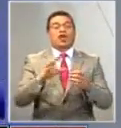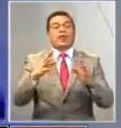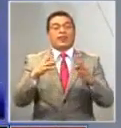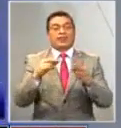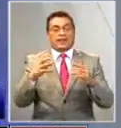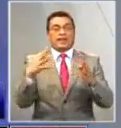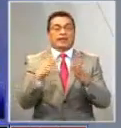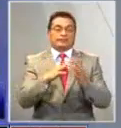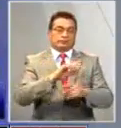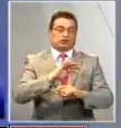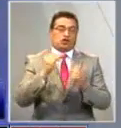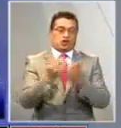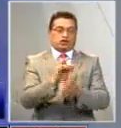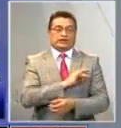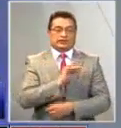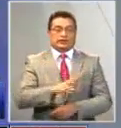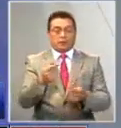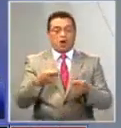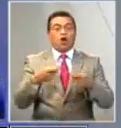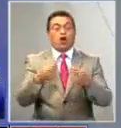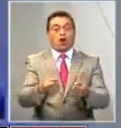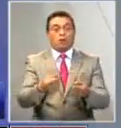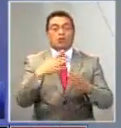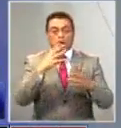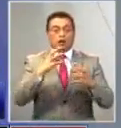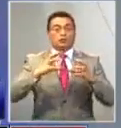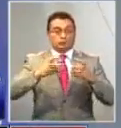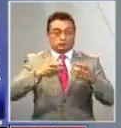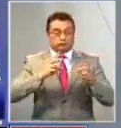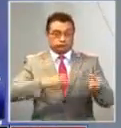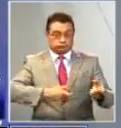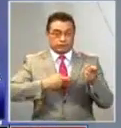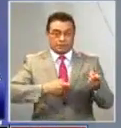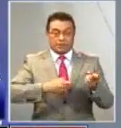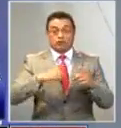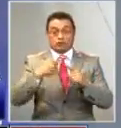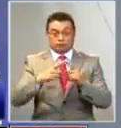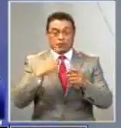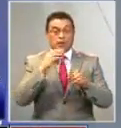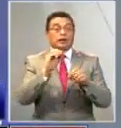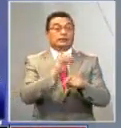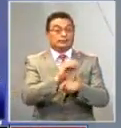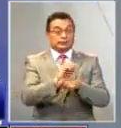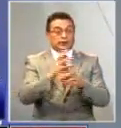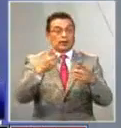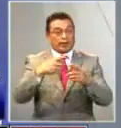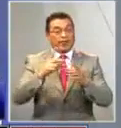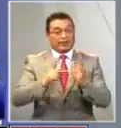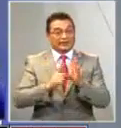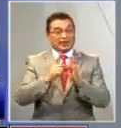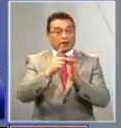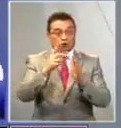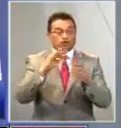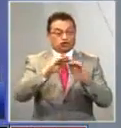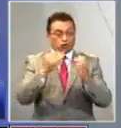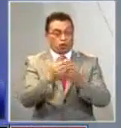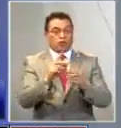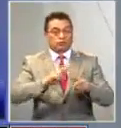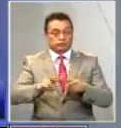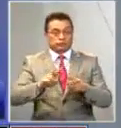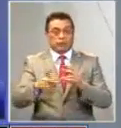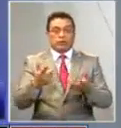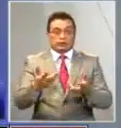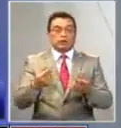qué sirve este fondo? Para comprar material bélico, para la mantención del desarrollo del potencial bélico, que es un